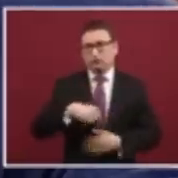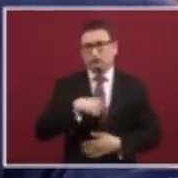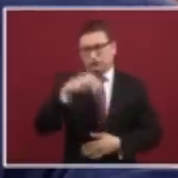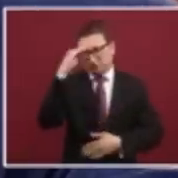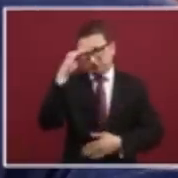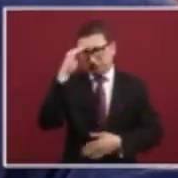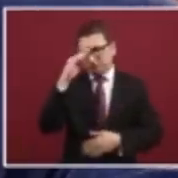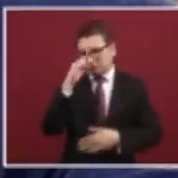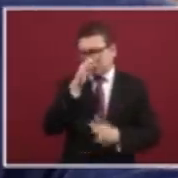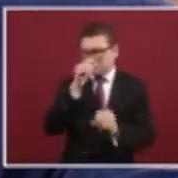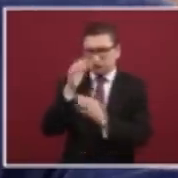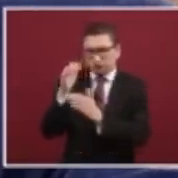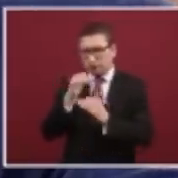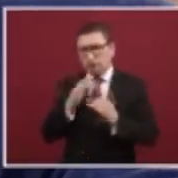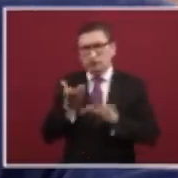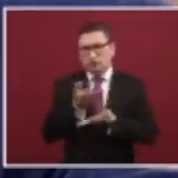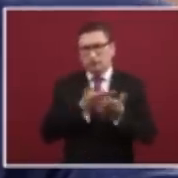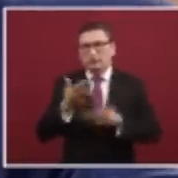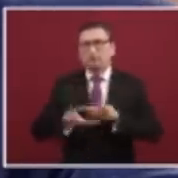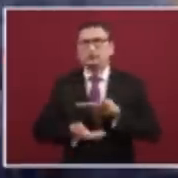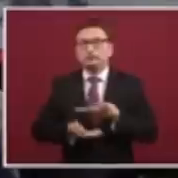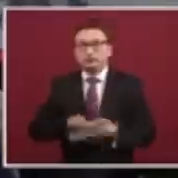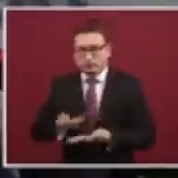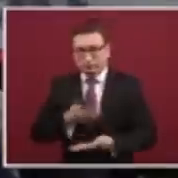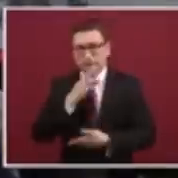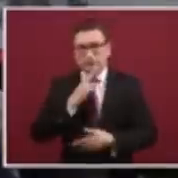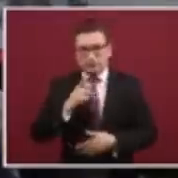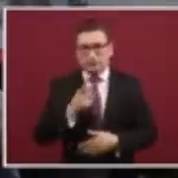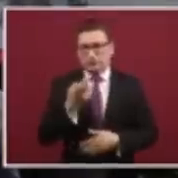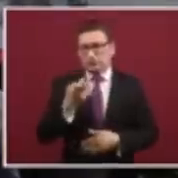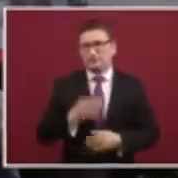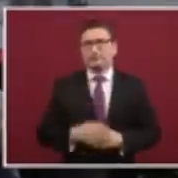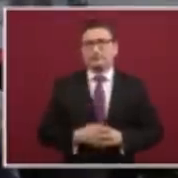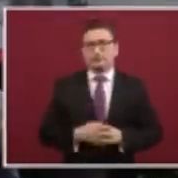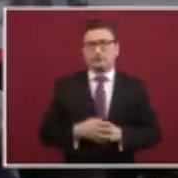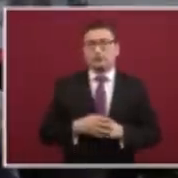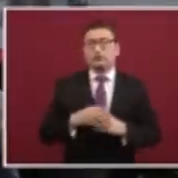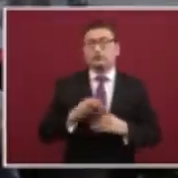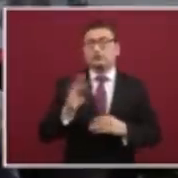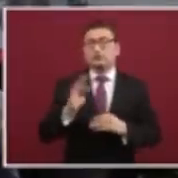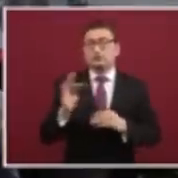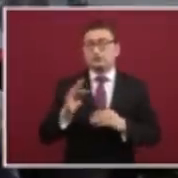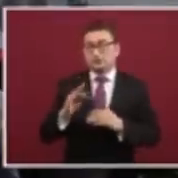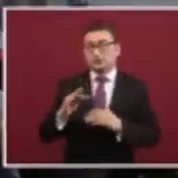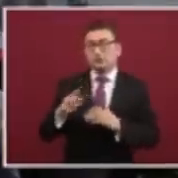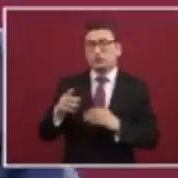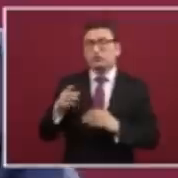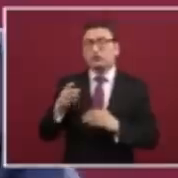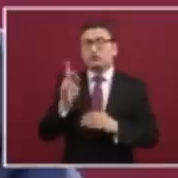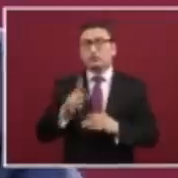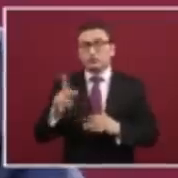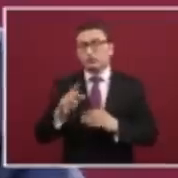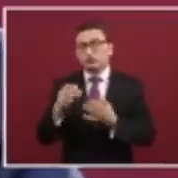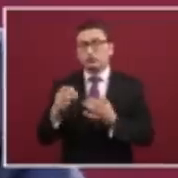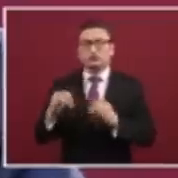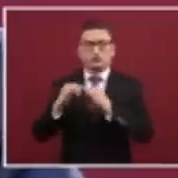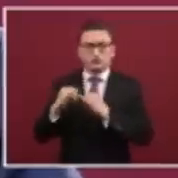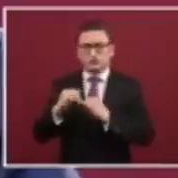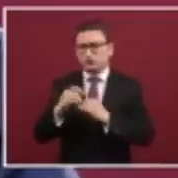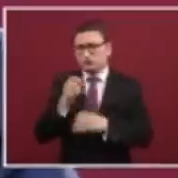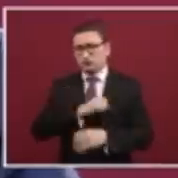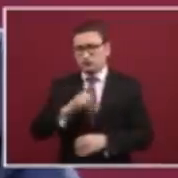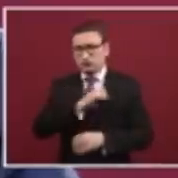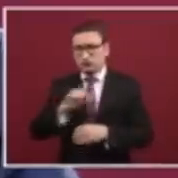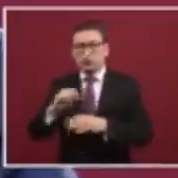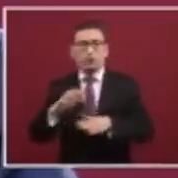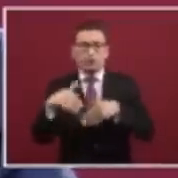nuevos convenios para integrar esos servicios fuera de las instalaciones públicas, pero reguladas